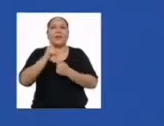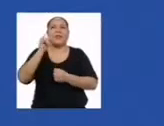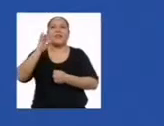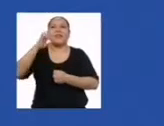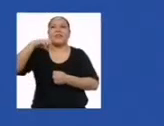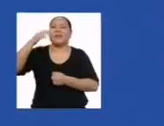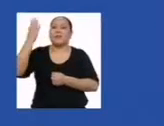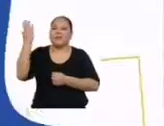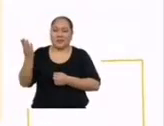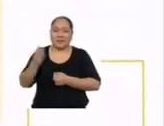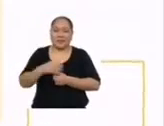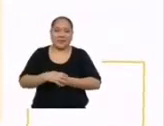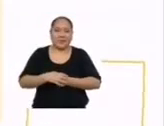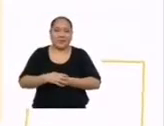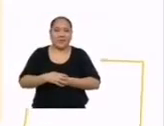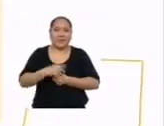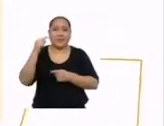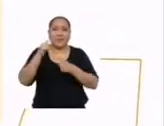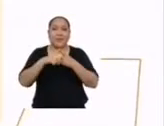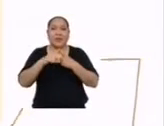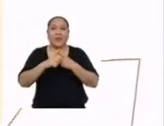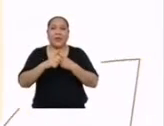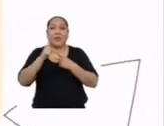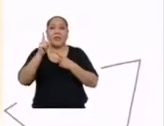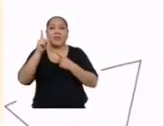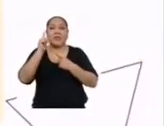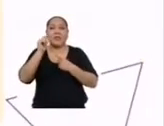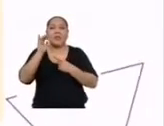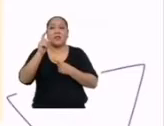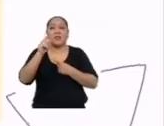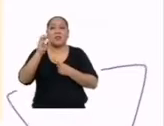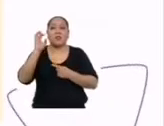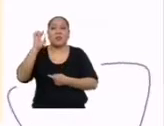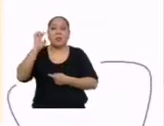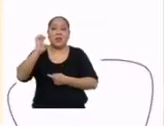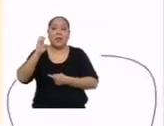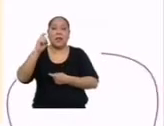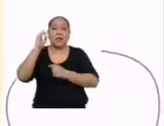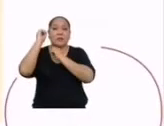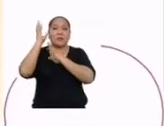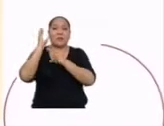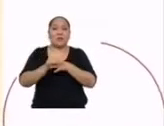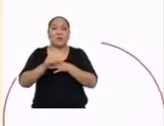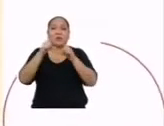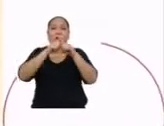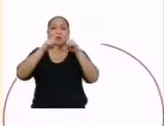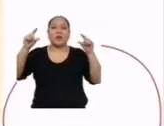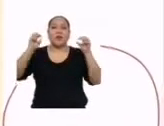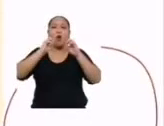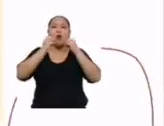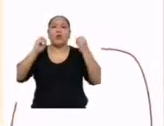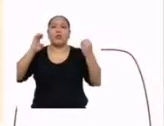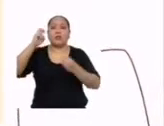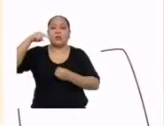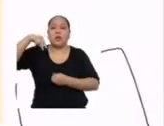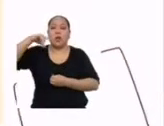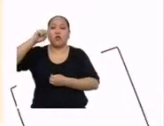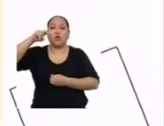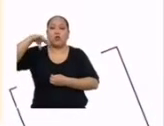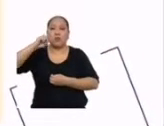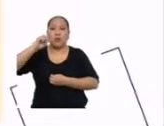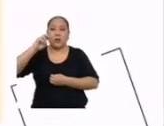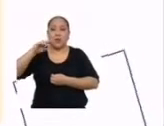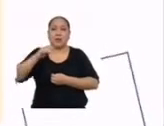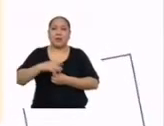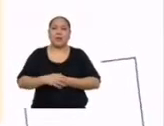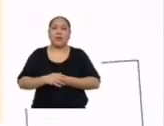profesora! En los textos expositivos predominan las oraciones enunciativas. Se utiliza la tercera persona y los verbos de